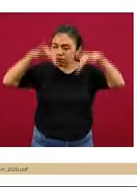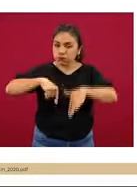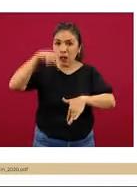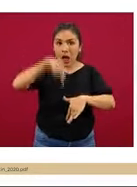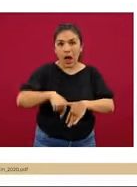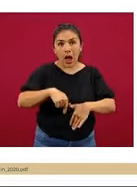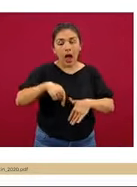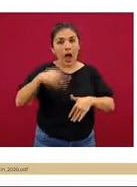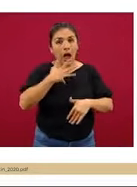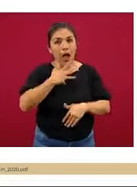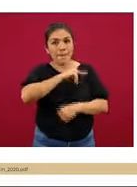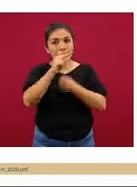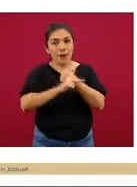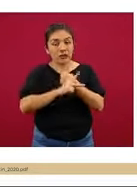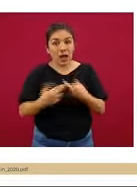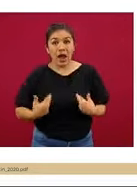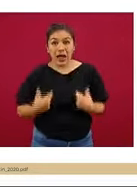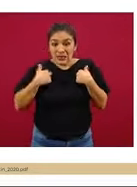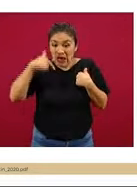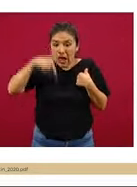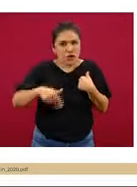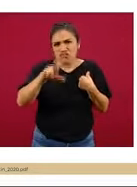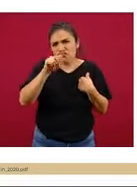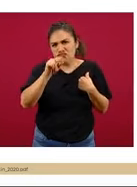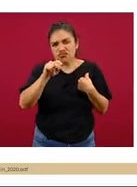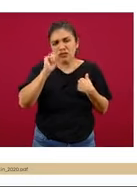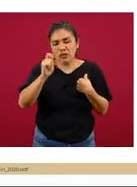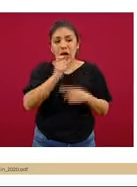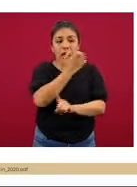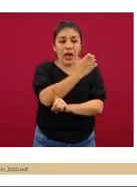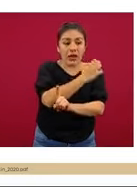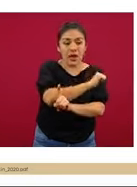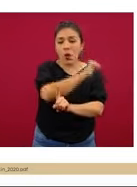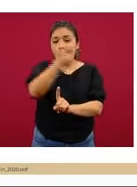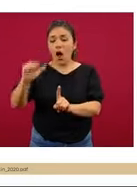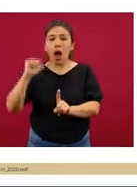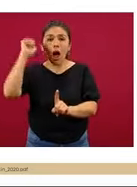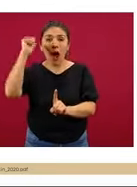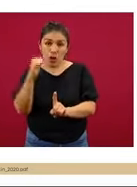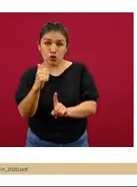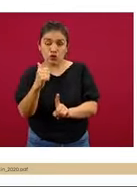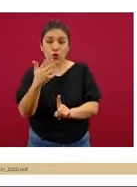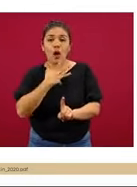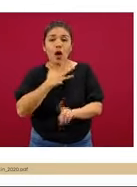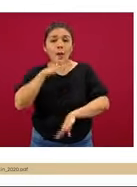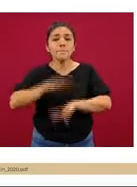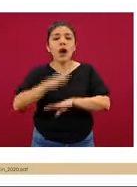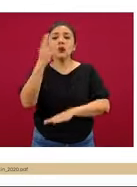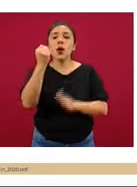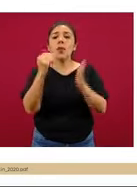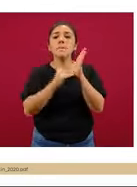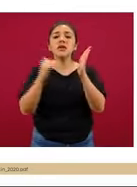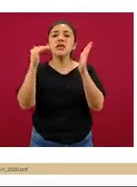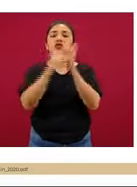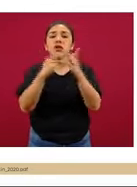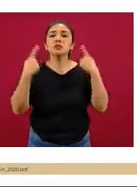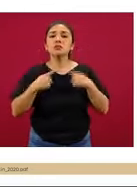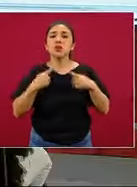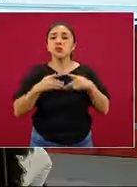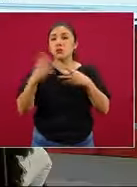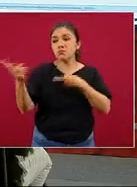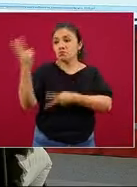residentes de México. Tenemos un total, al menos de enero a agosto del presente año, de más de 9 millones ingresados a territorio